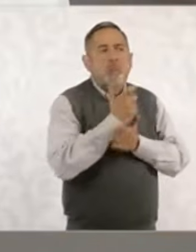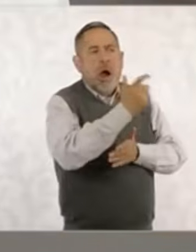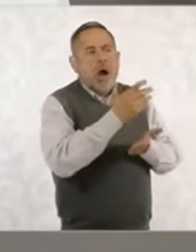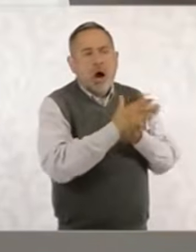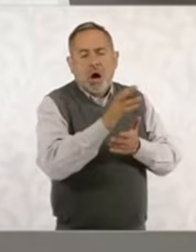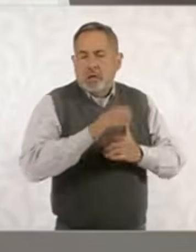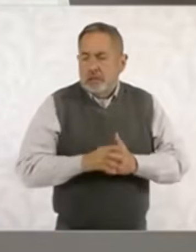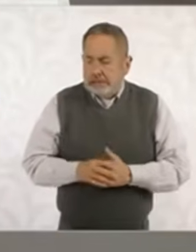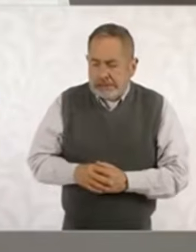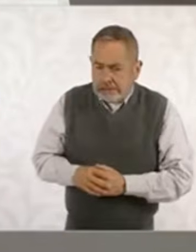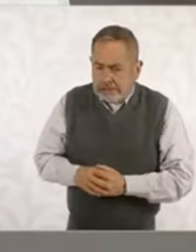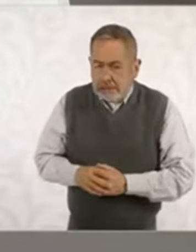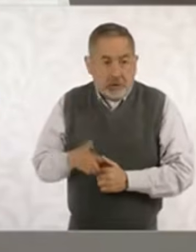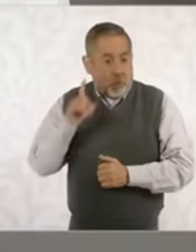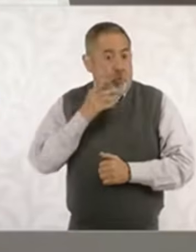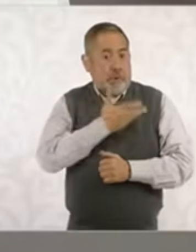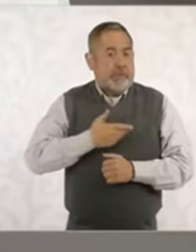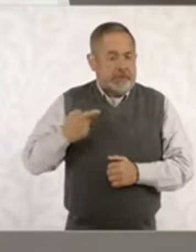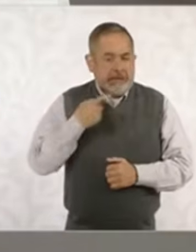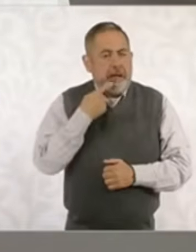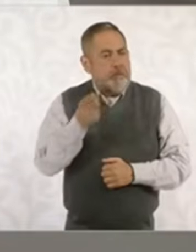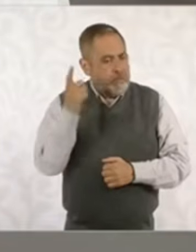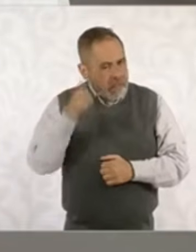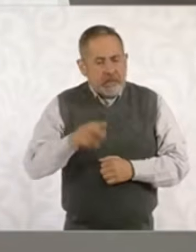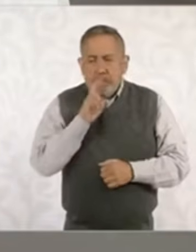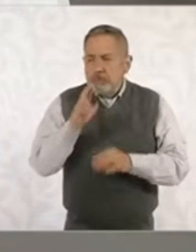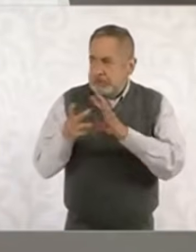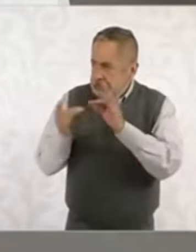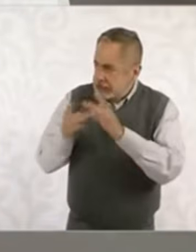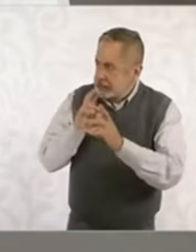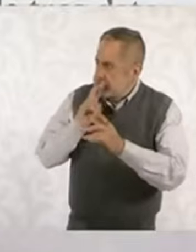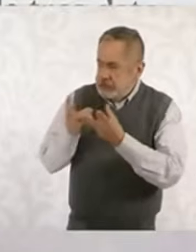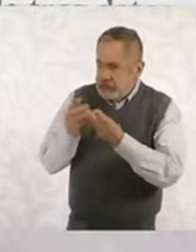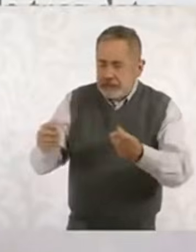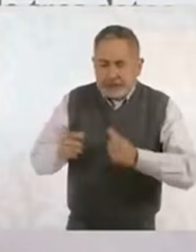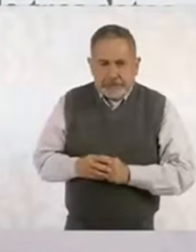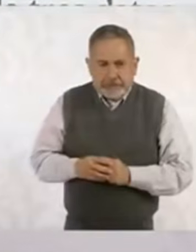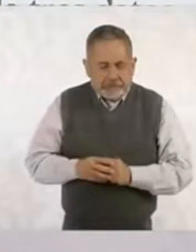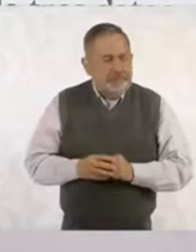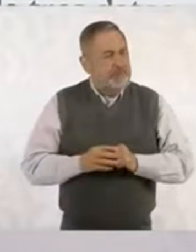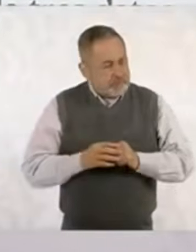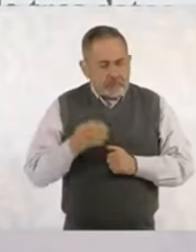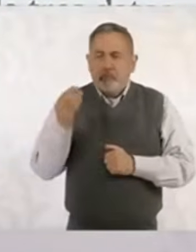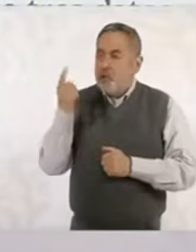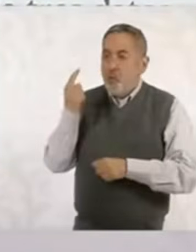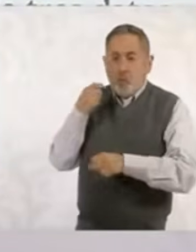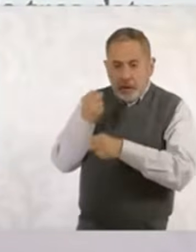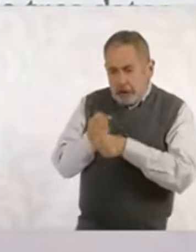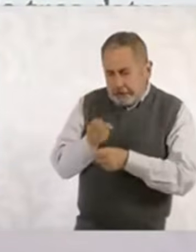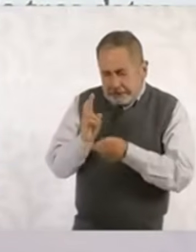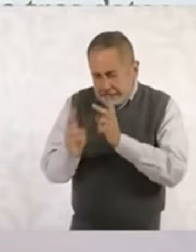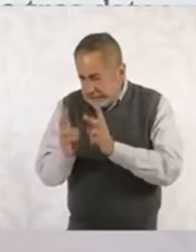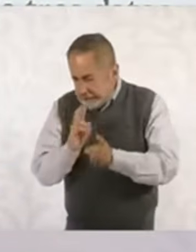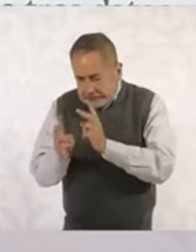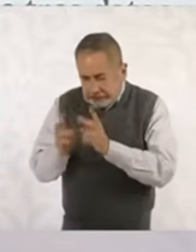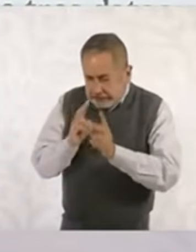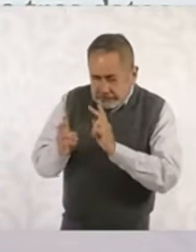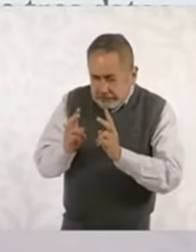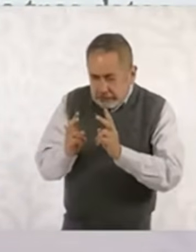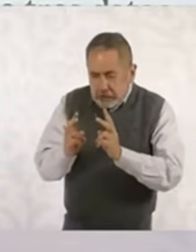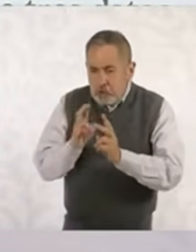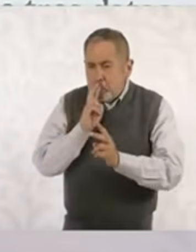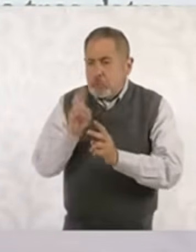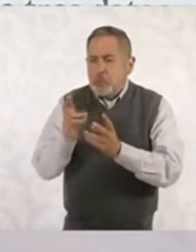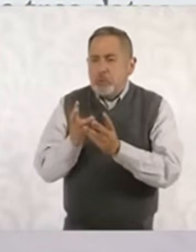que resolver. Y nos comprometimos a resolver durante el año pasado, y nos da mucho gusto informarle,